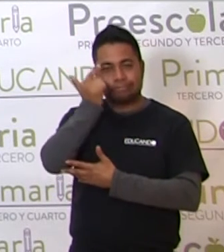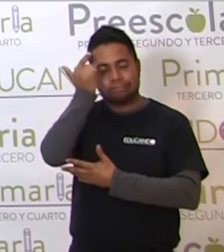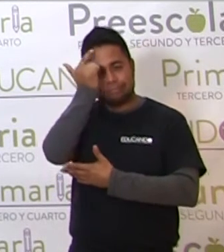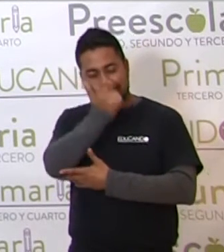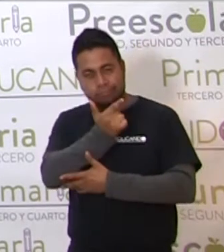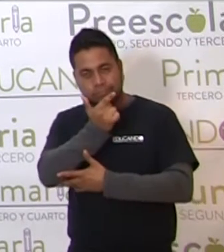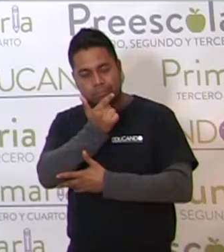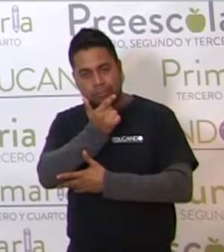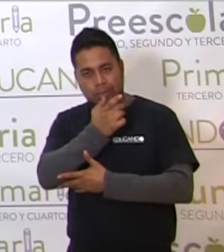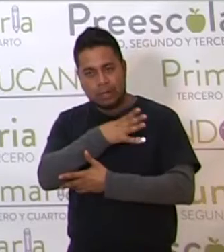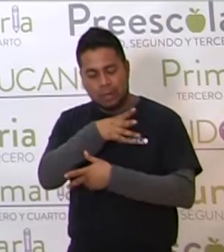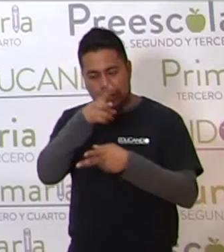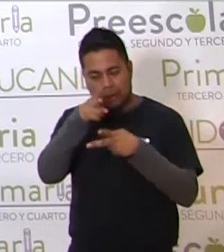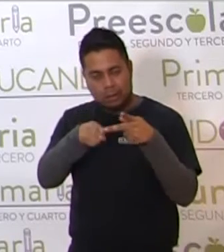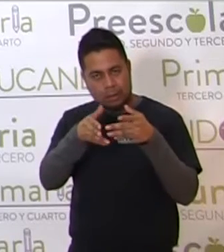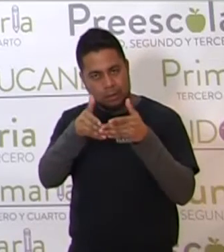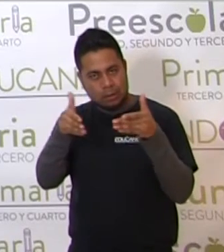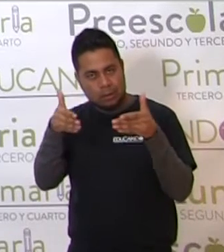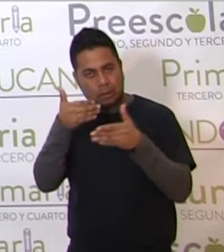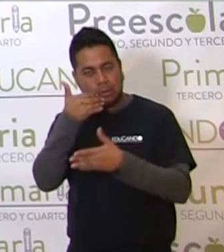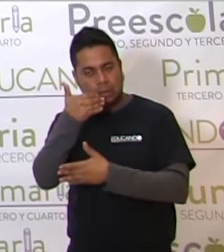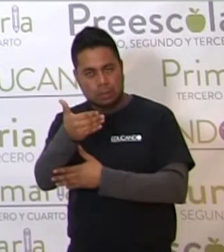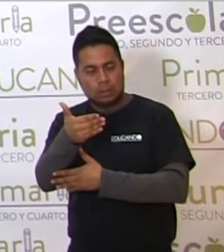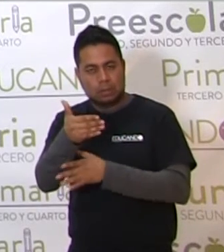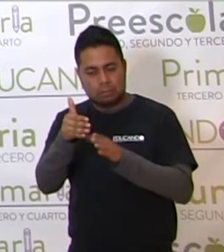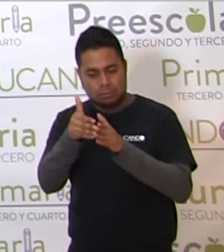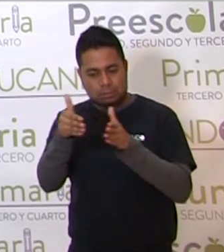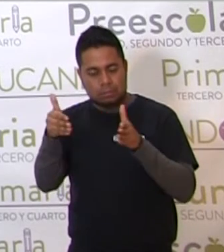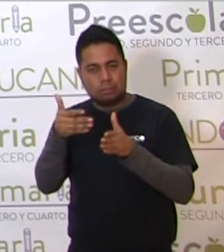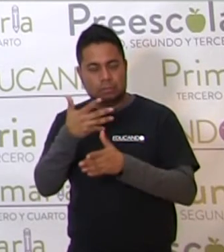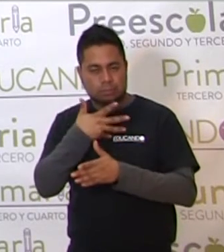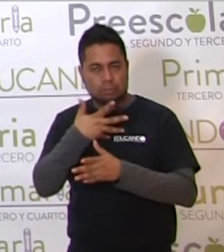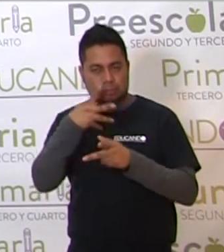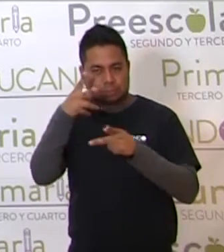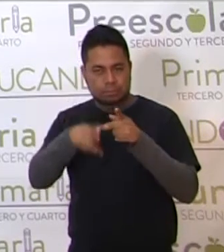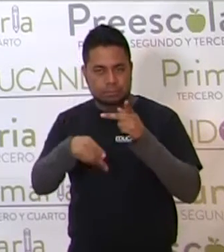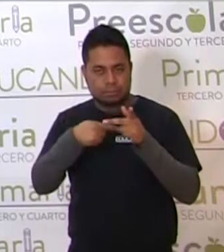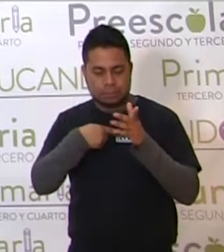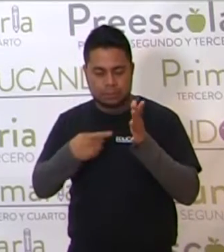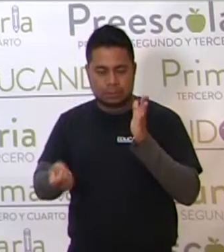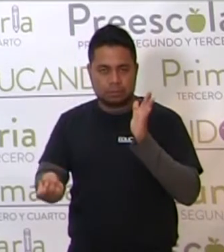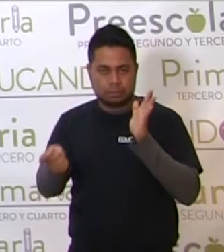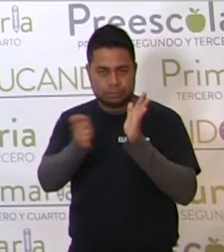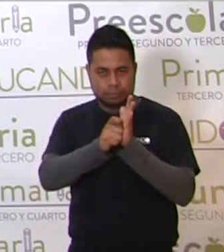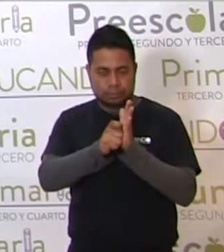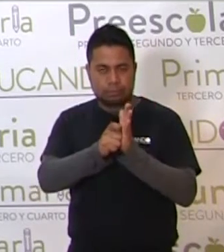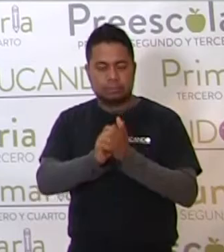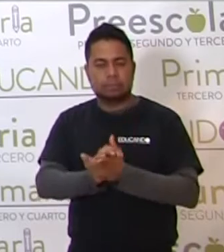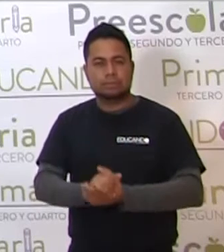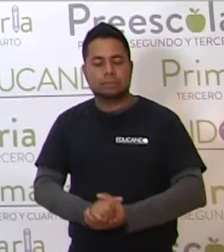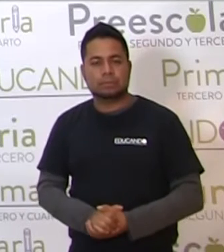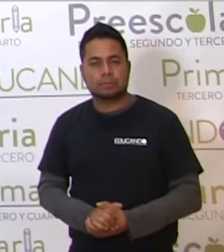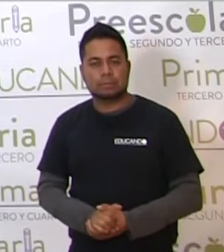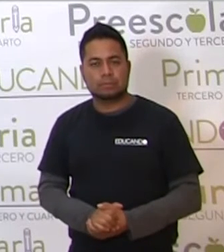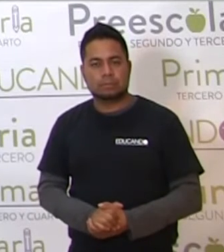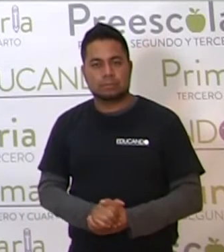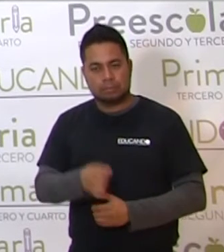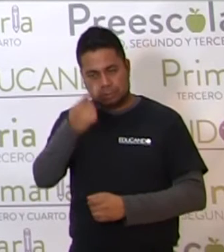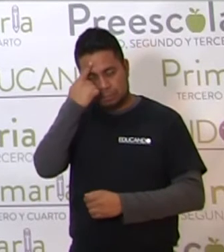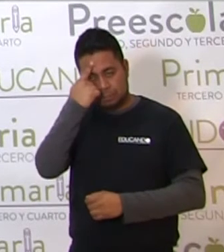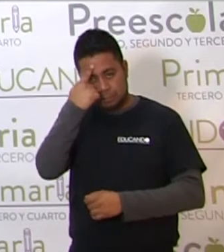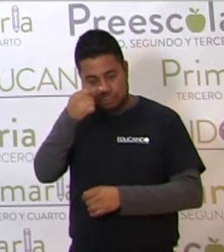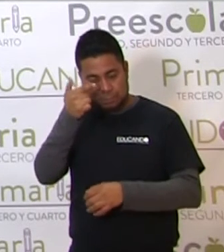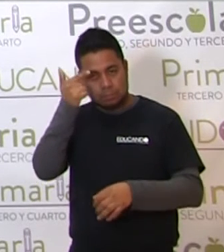aquí tiene un espacio bien Vamos a ponerle un puntito acá para poder